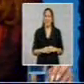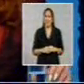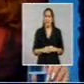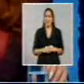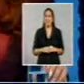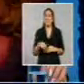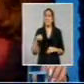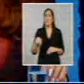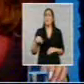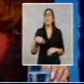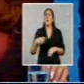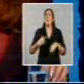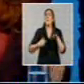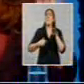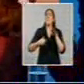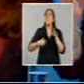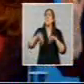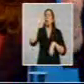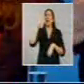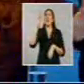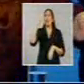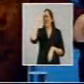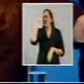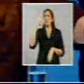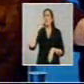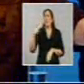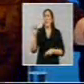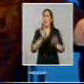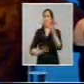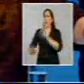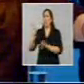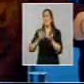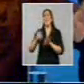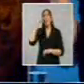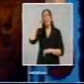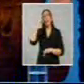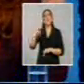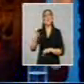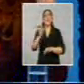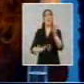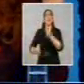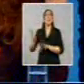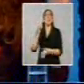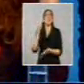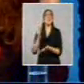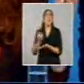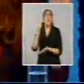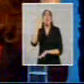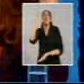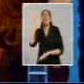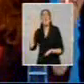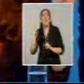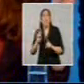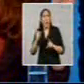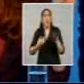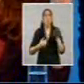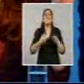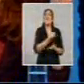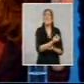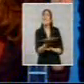Son más de 15.000 proyectos, no es un proyecto aislado, son más de 15.000